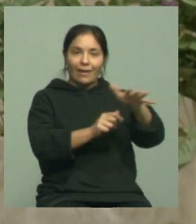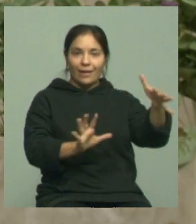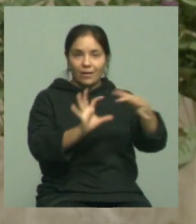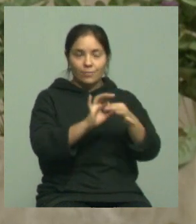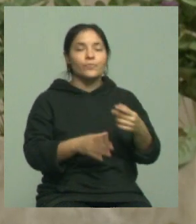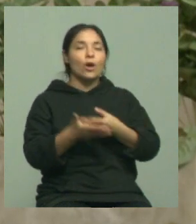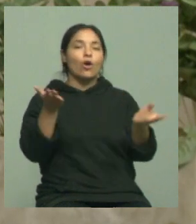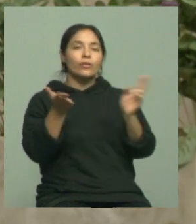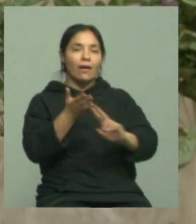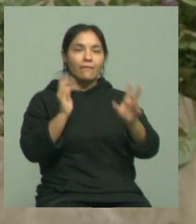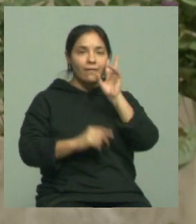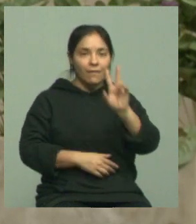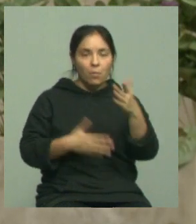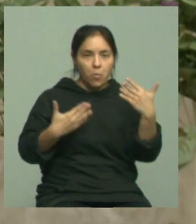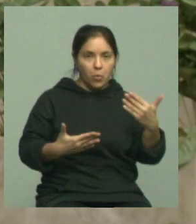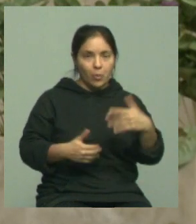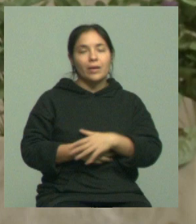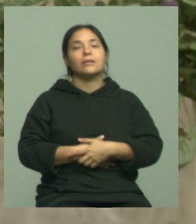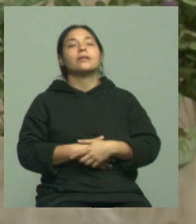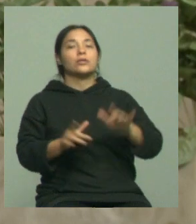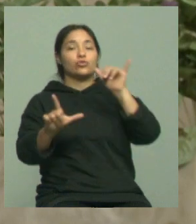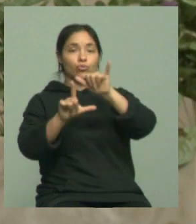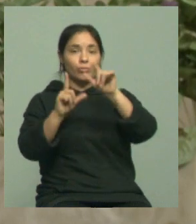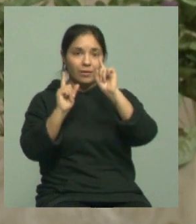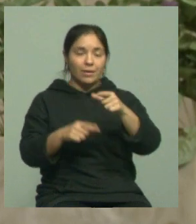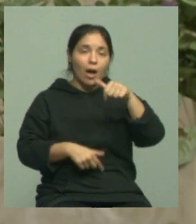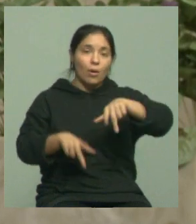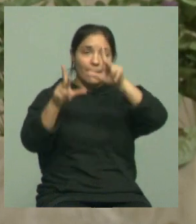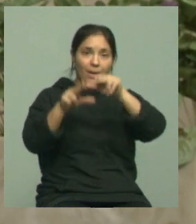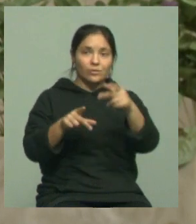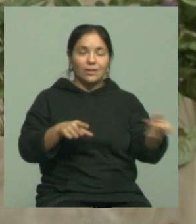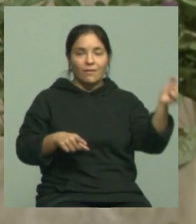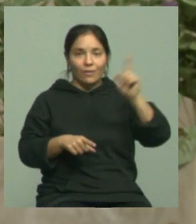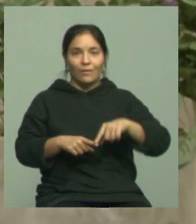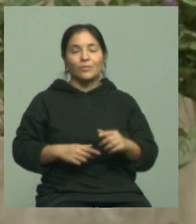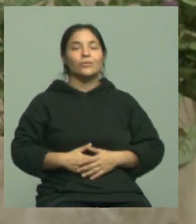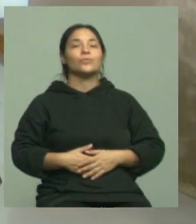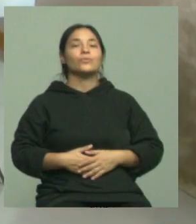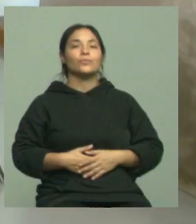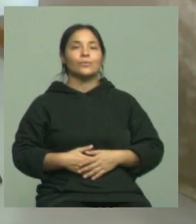pueden volver a ver en nuestras redes, en nuestro canal de YouTube. Nosotros nos vamos a la pausa, ya regresamos.